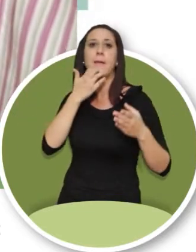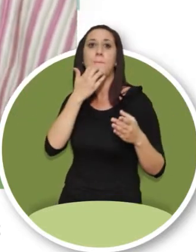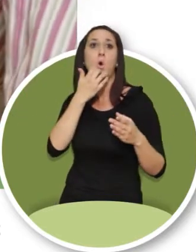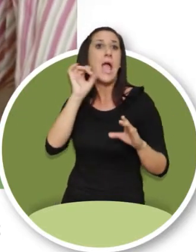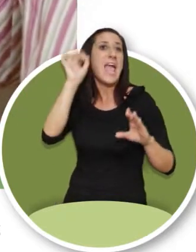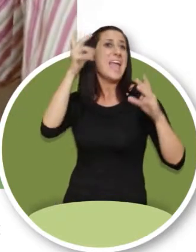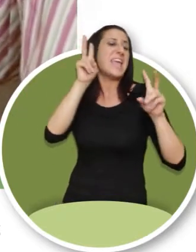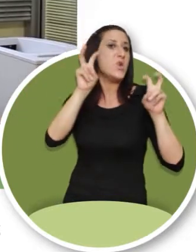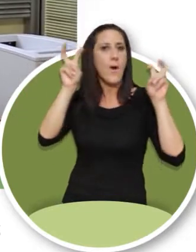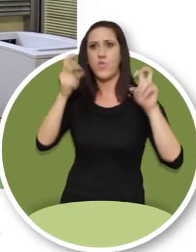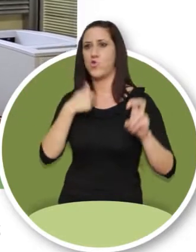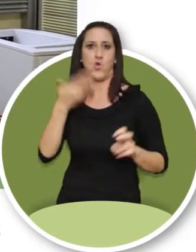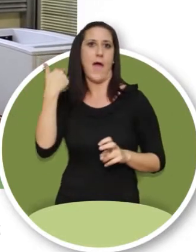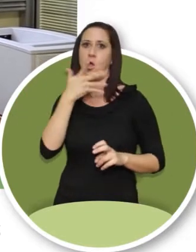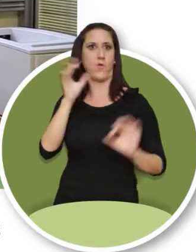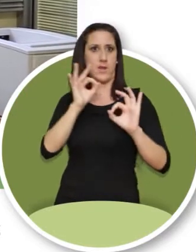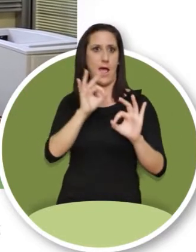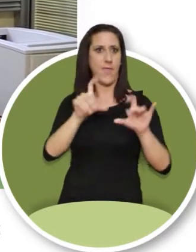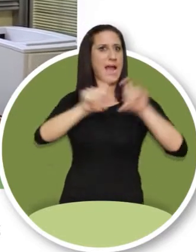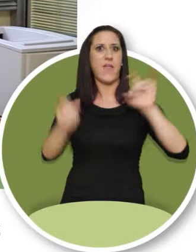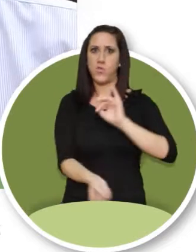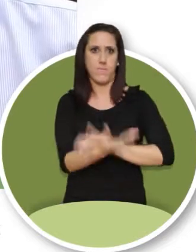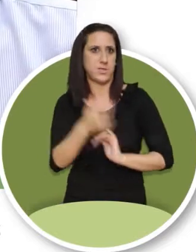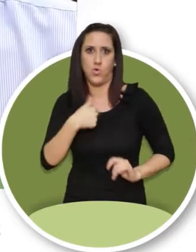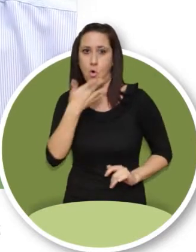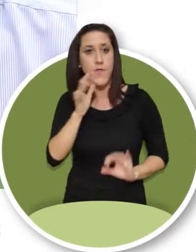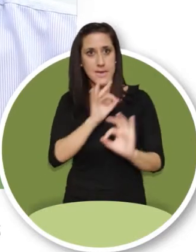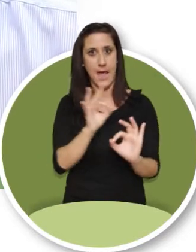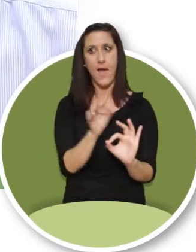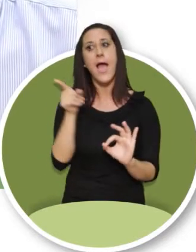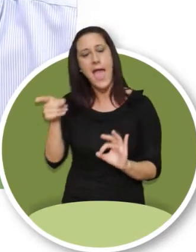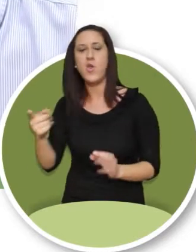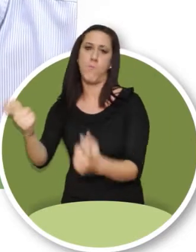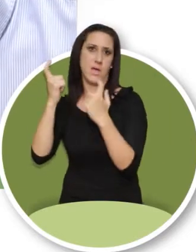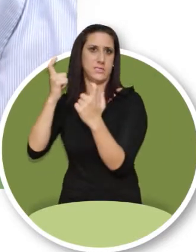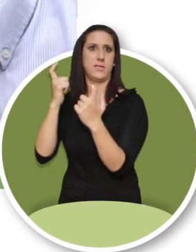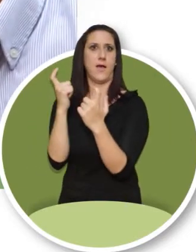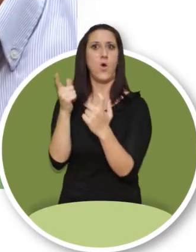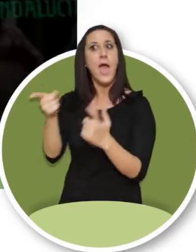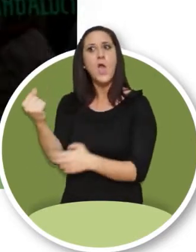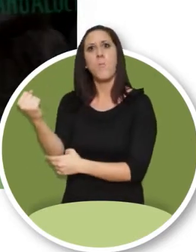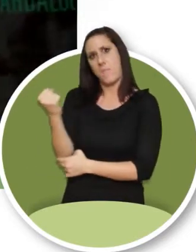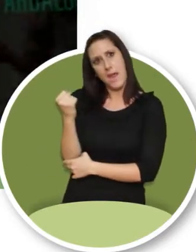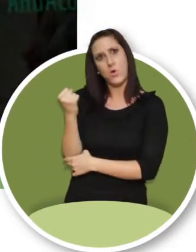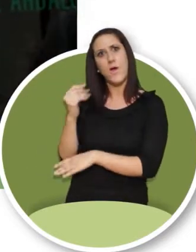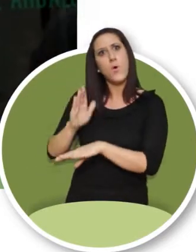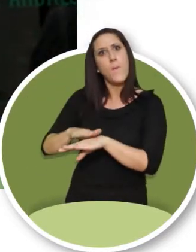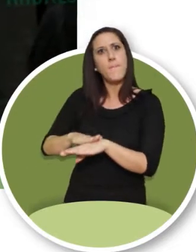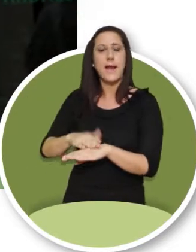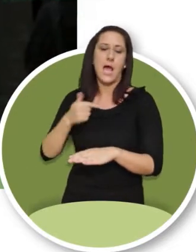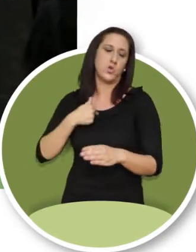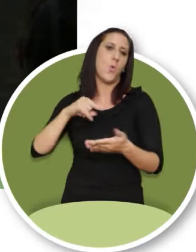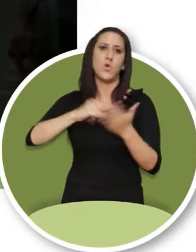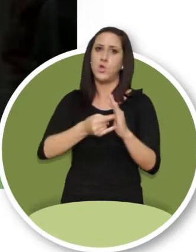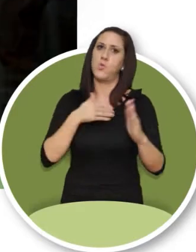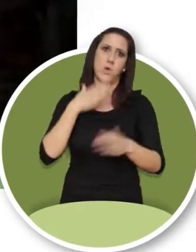conceptos de innovación, los conceptos de creación de empresas, y esa parte, pues ellos son los que me la han hecho, ¿no? Entonces,